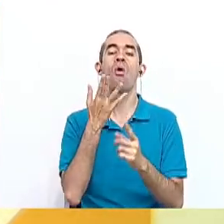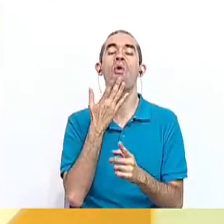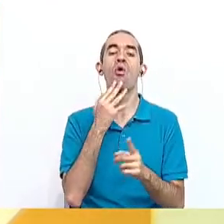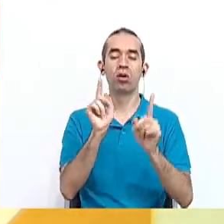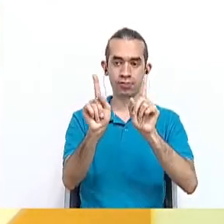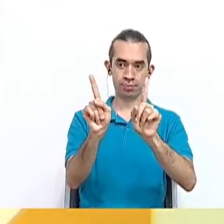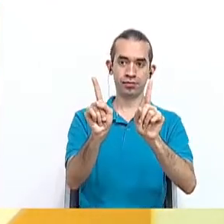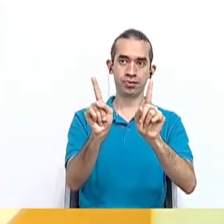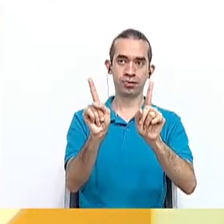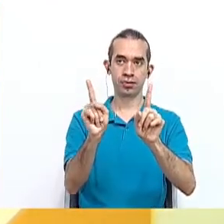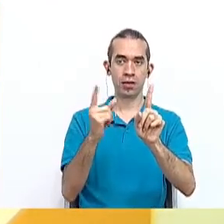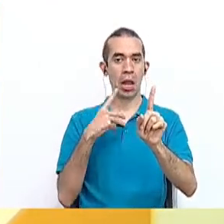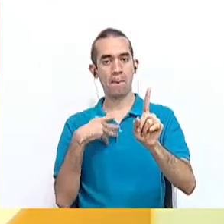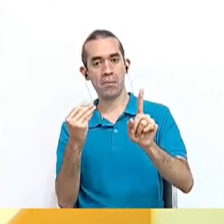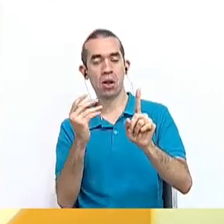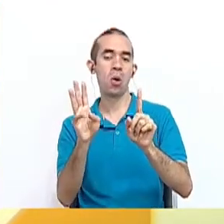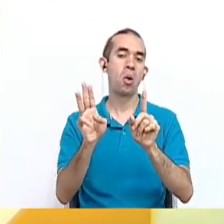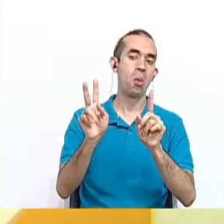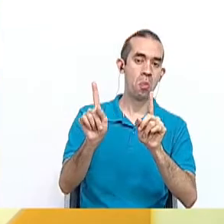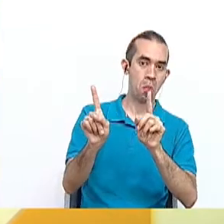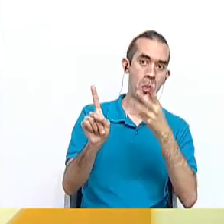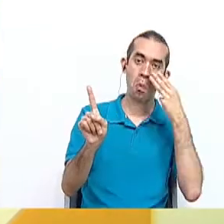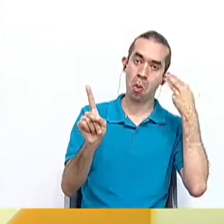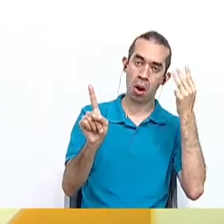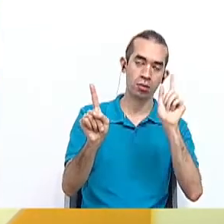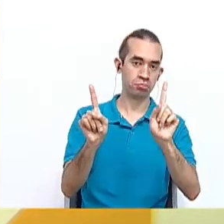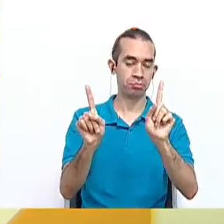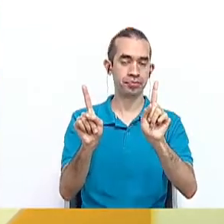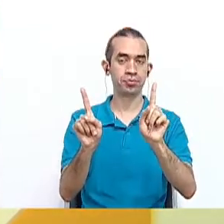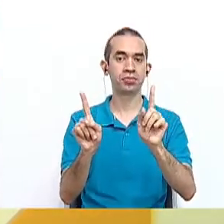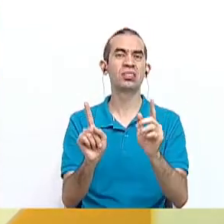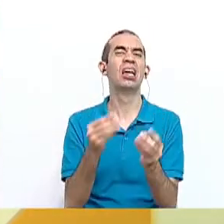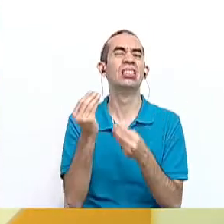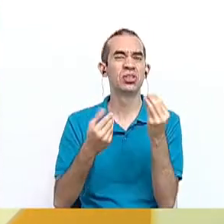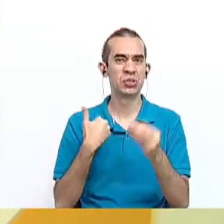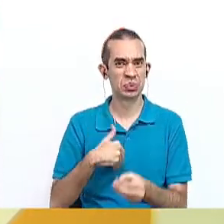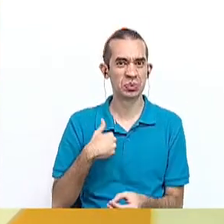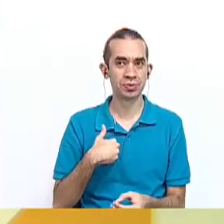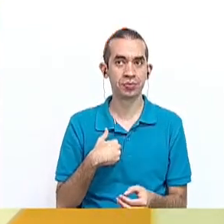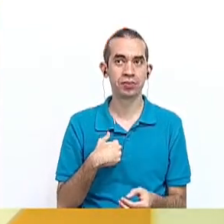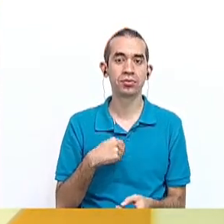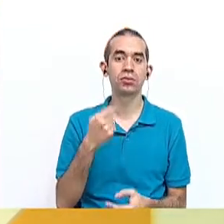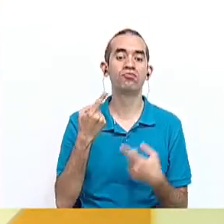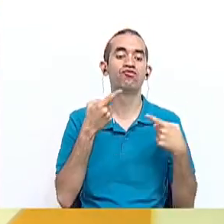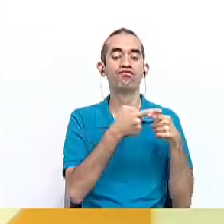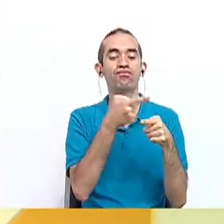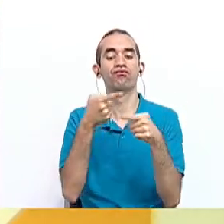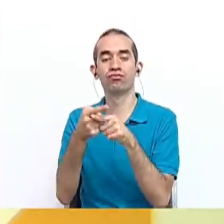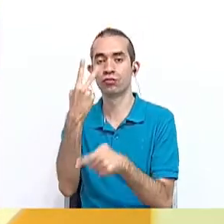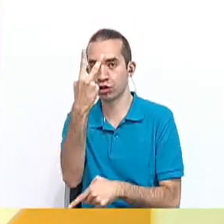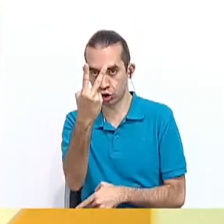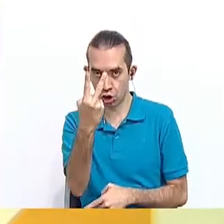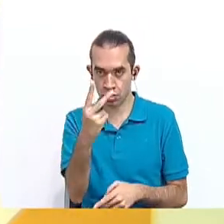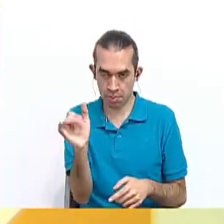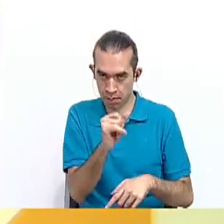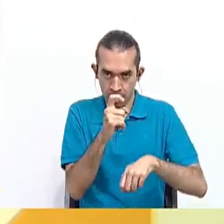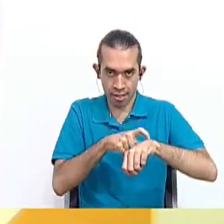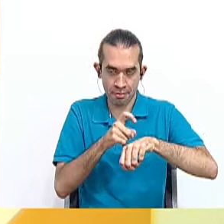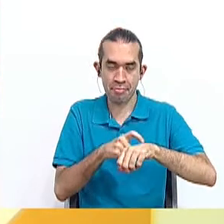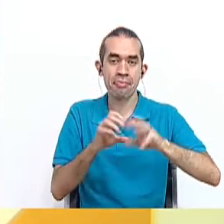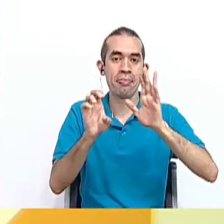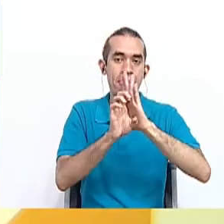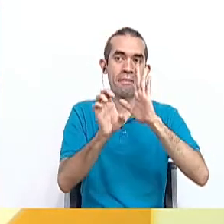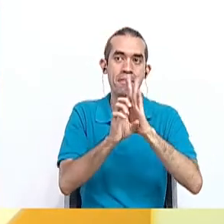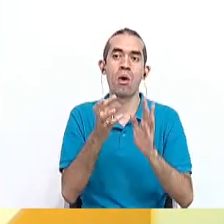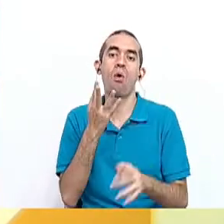color, blanco o morado. Pero Gregorio Mendel lo que hizo fue combinar dos características al mismo tiempo. Por